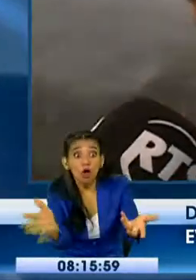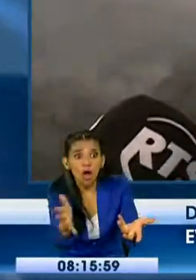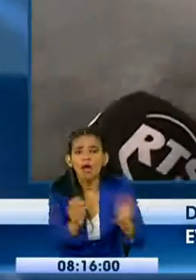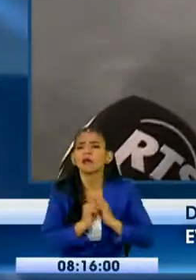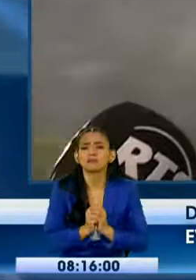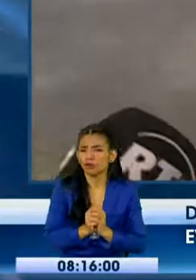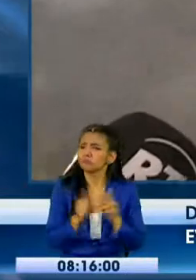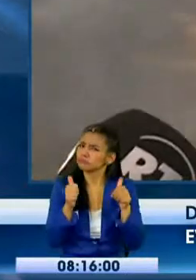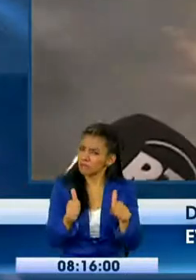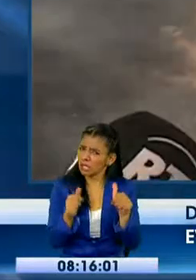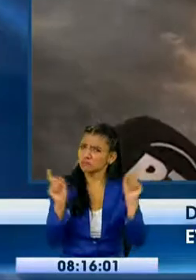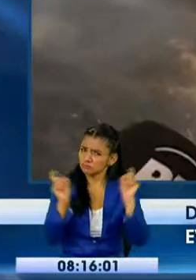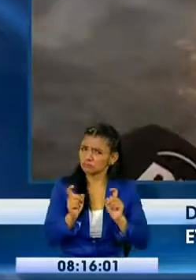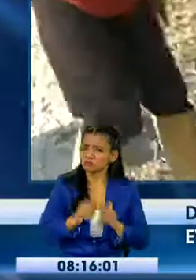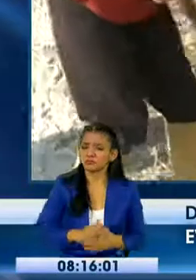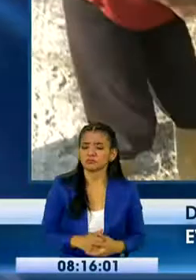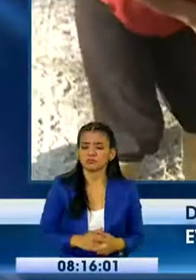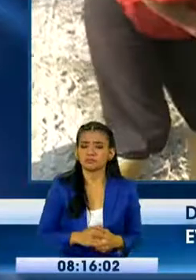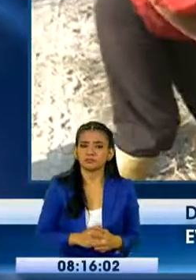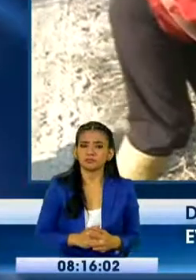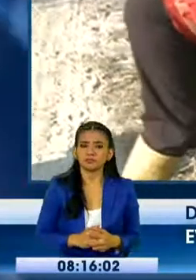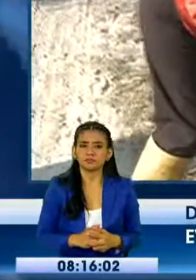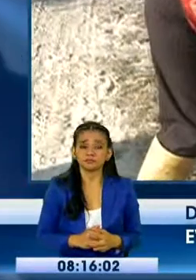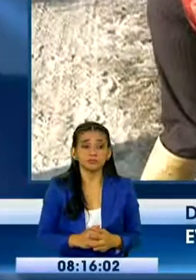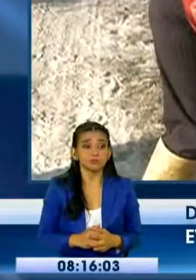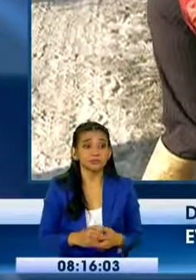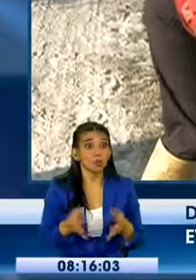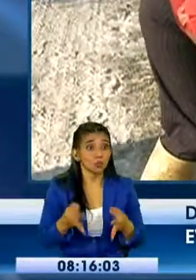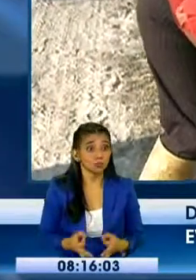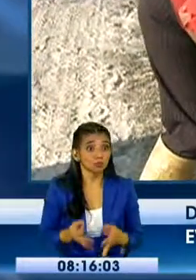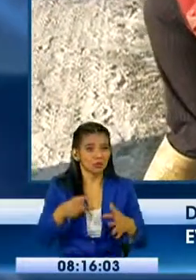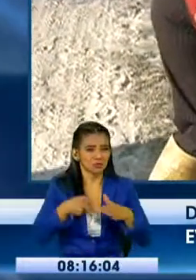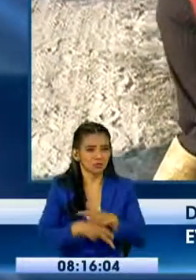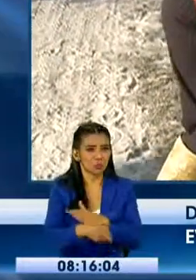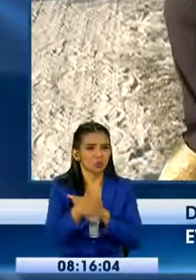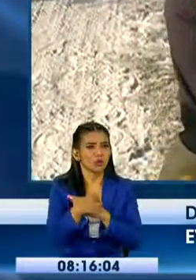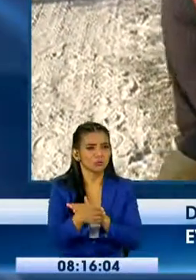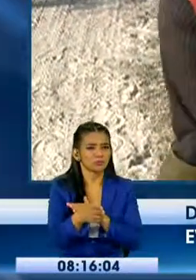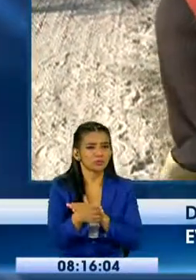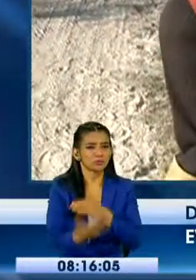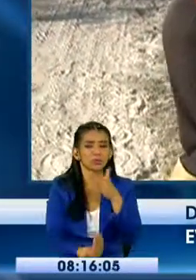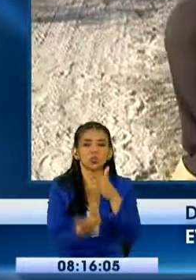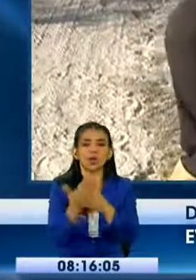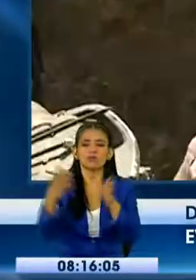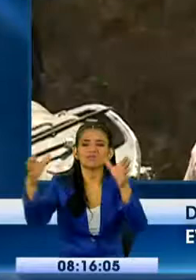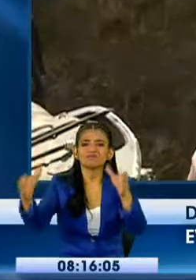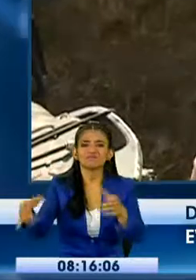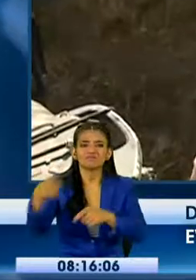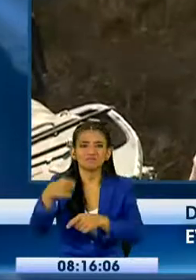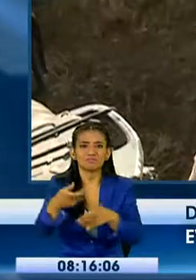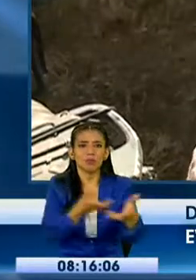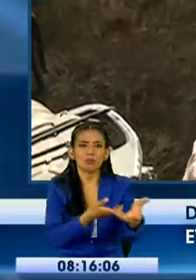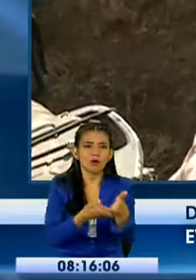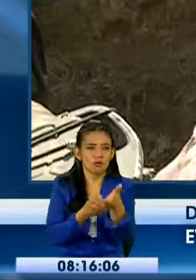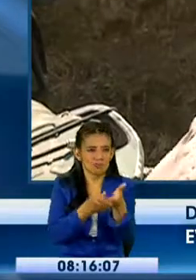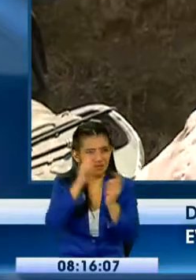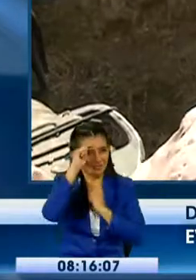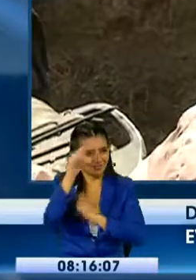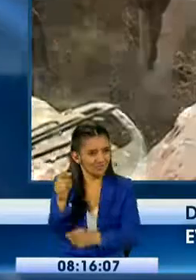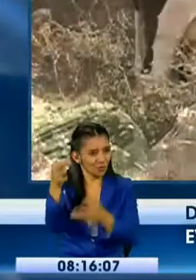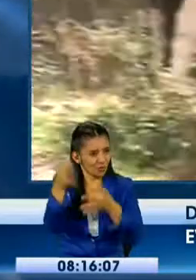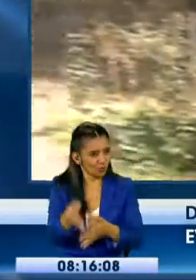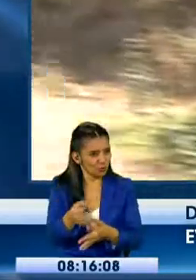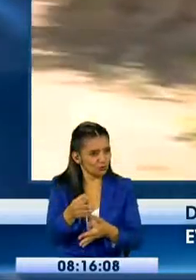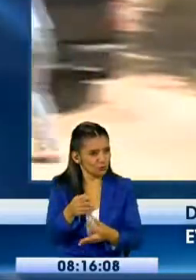superada. Precisamente ahora se está inaugurando en unos pocos instantes de esta estación, también en honor a uno de los fallecidos.